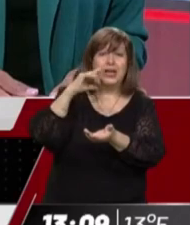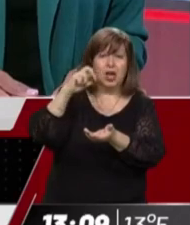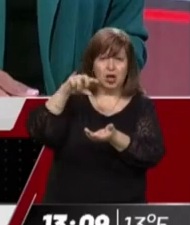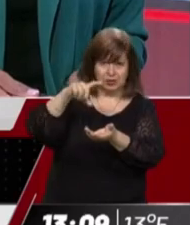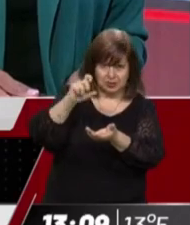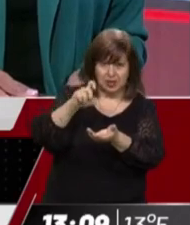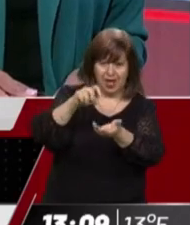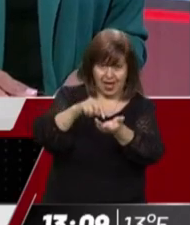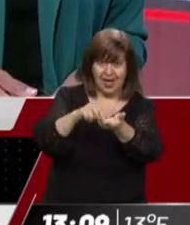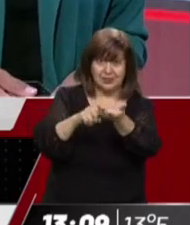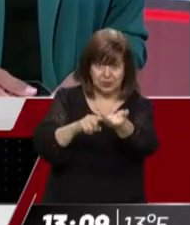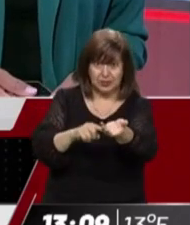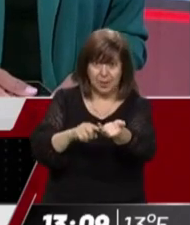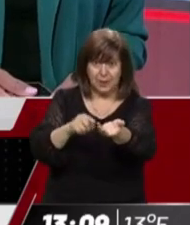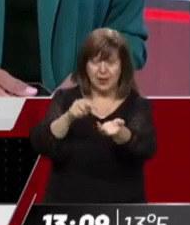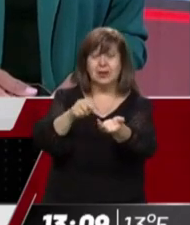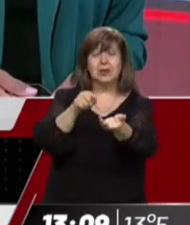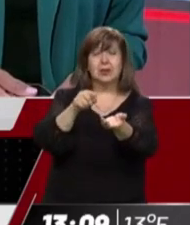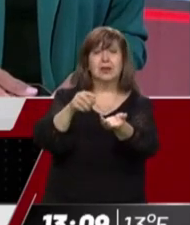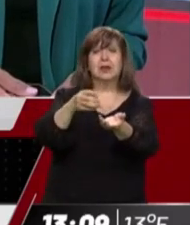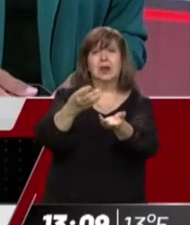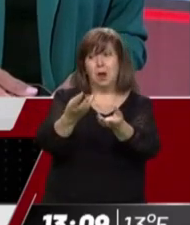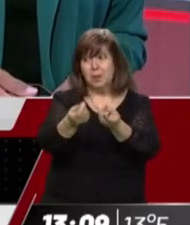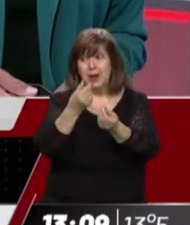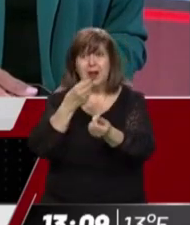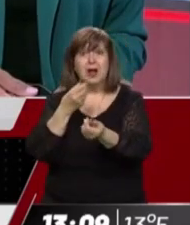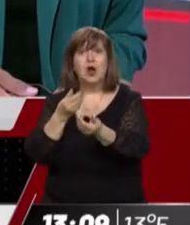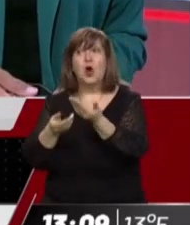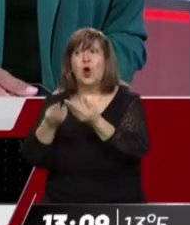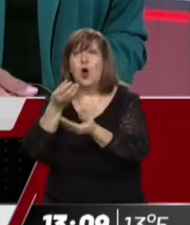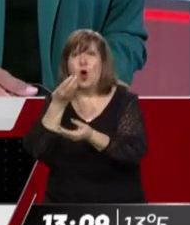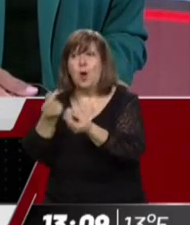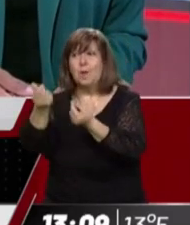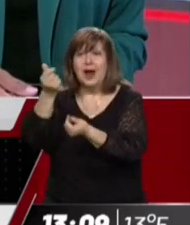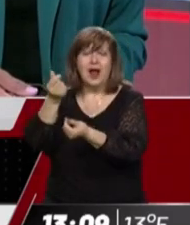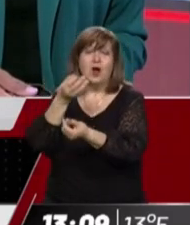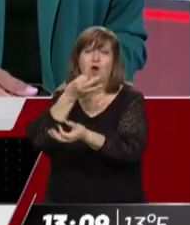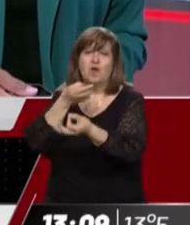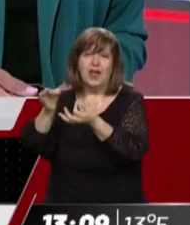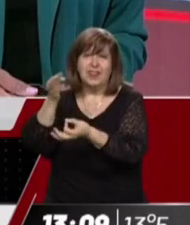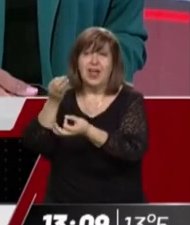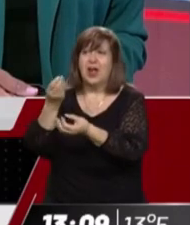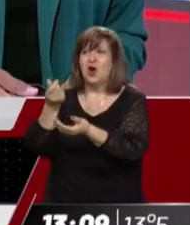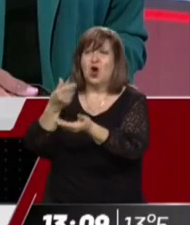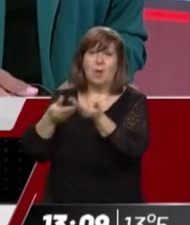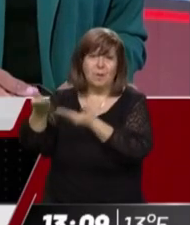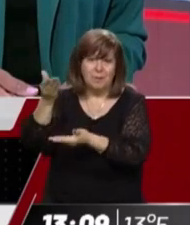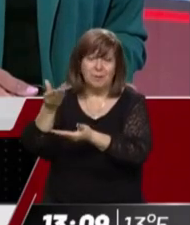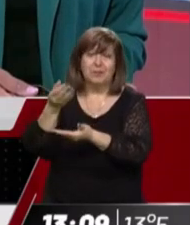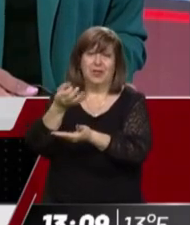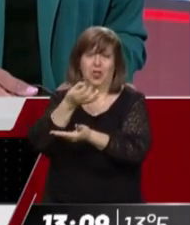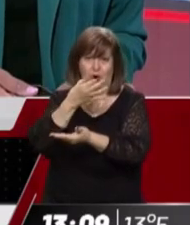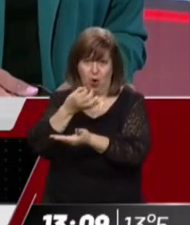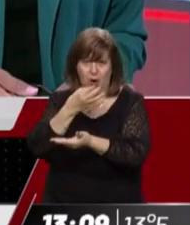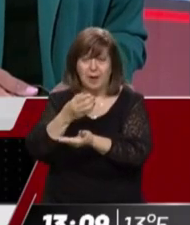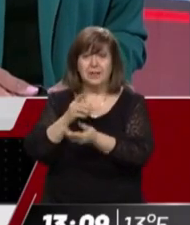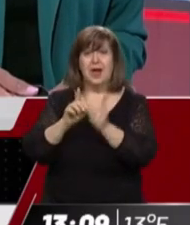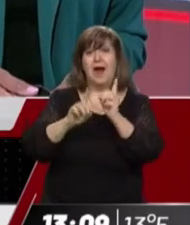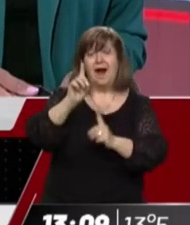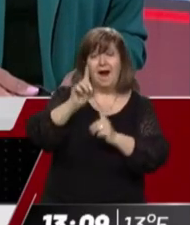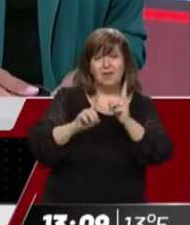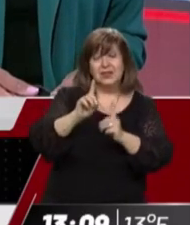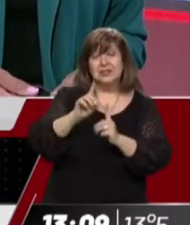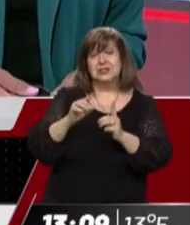rompe familias, que los deja absolutamente aislados, que los deja sin nada, que los hace sentir tal vez muy solos. Y la forma tal vez que